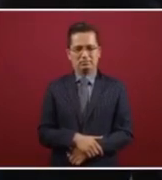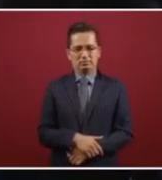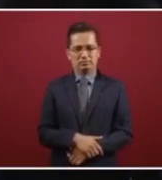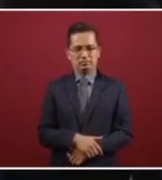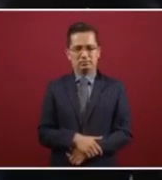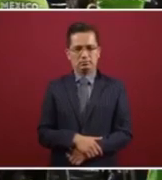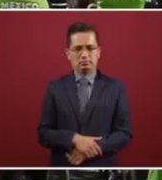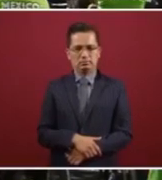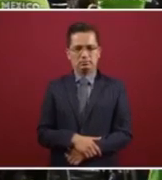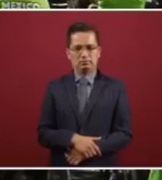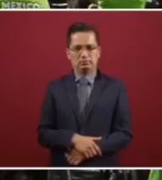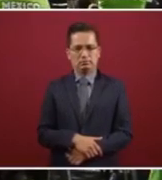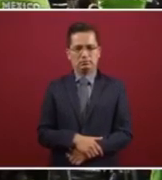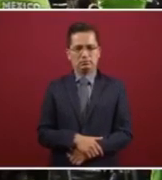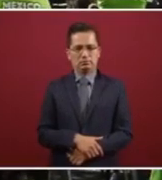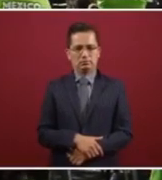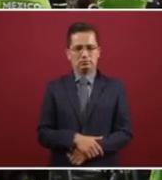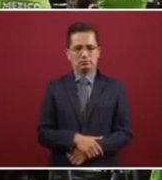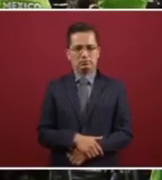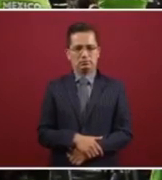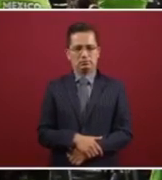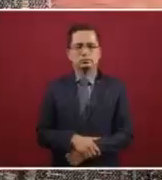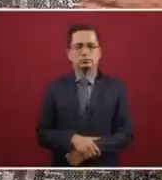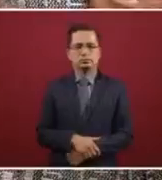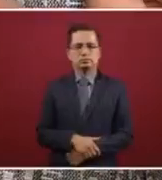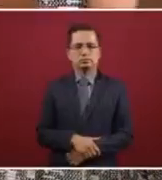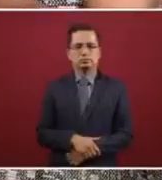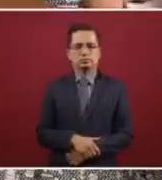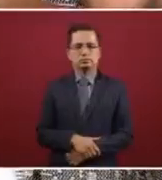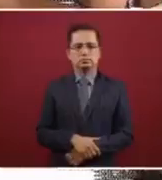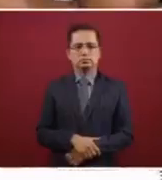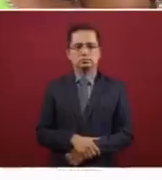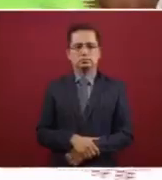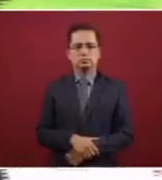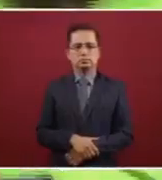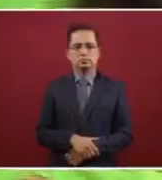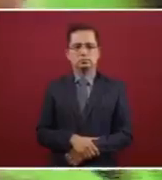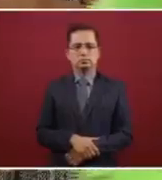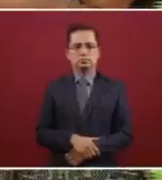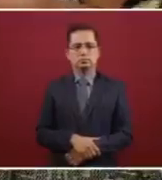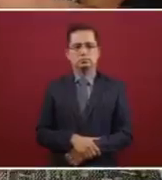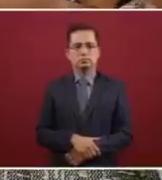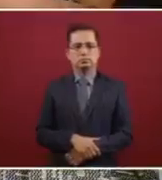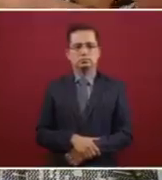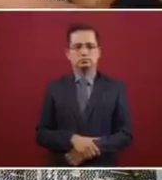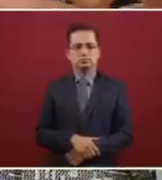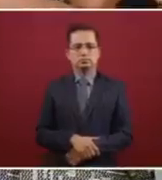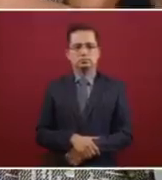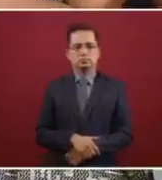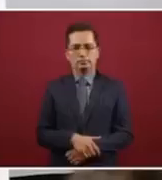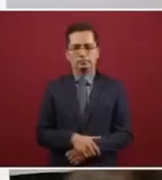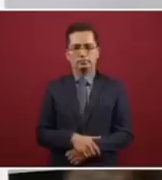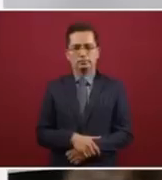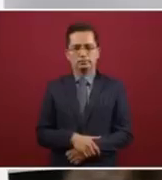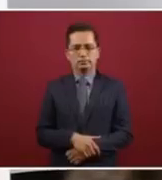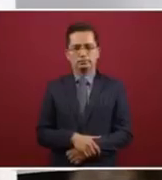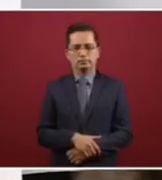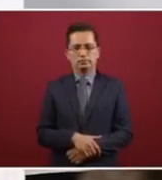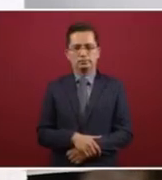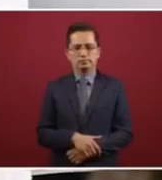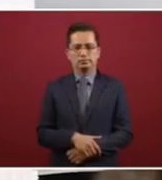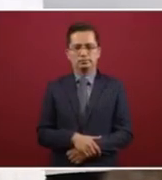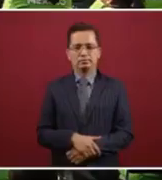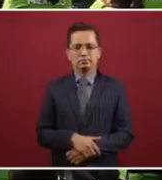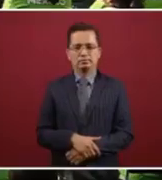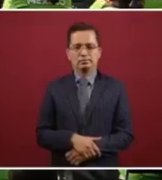El presidente Andrés Manuel López Obrador hizo entrega de los incentivos económicos a los atletas que participaron en los Juegos Parapanamericanos en Lima,